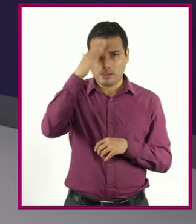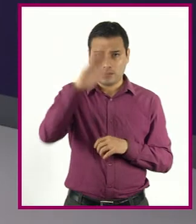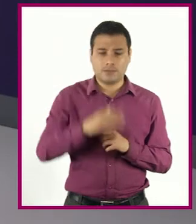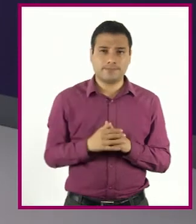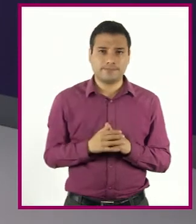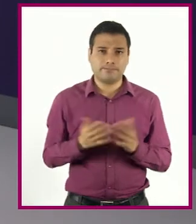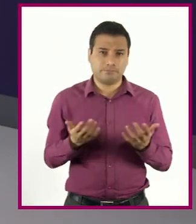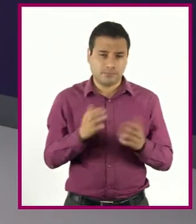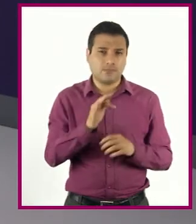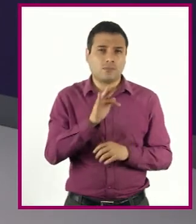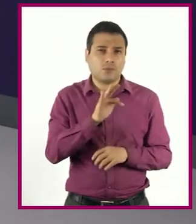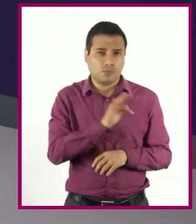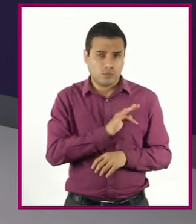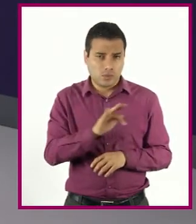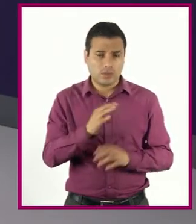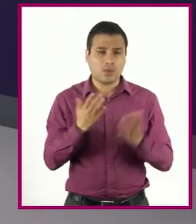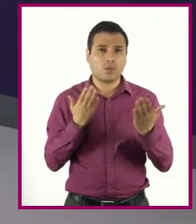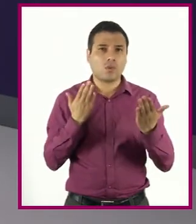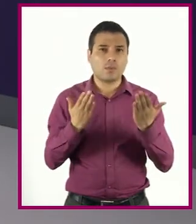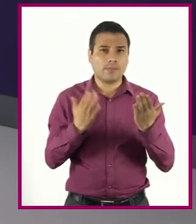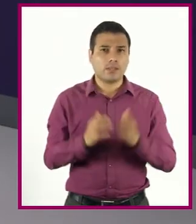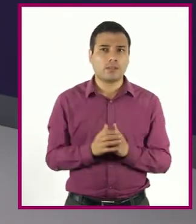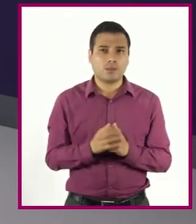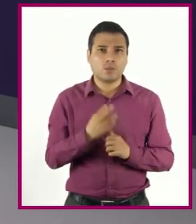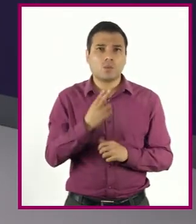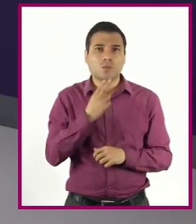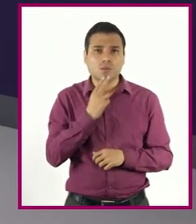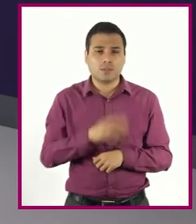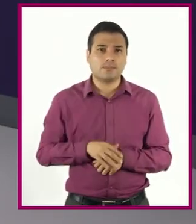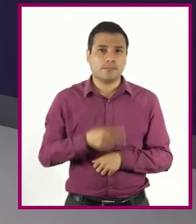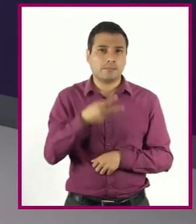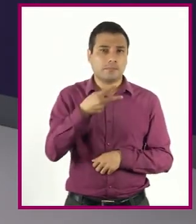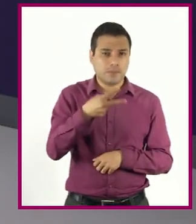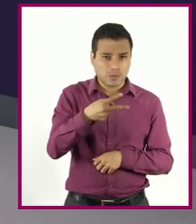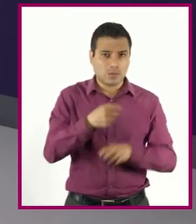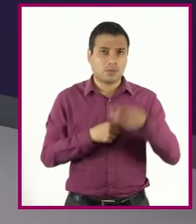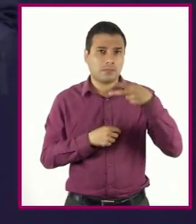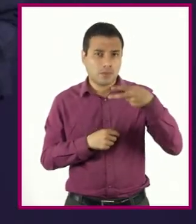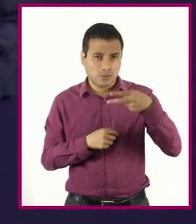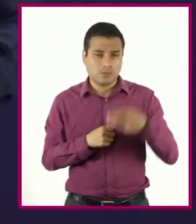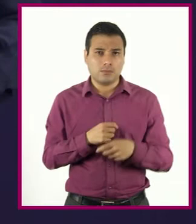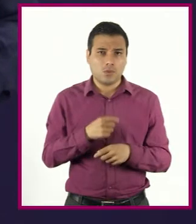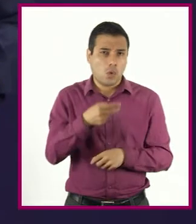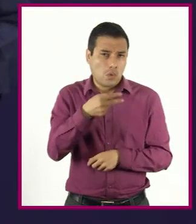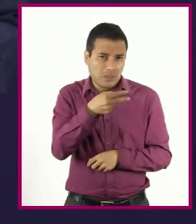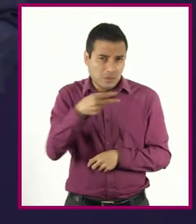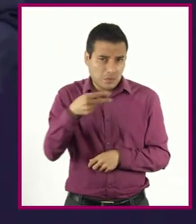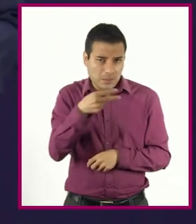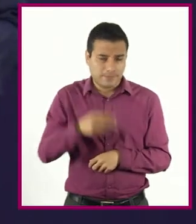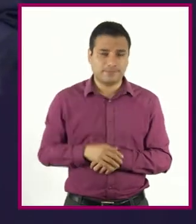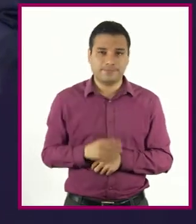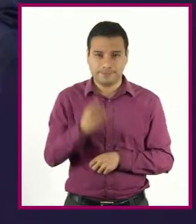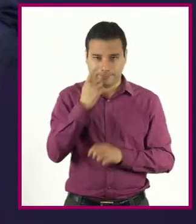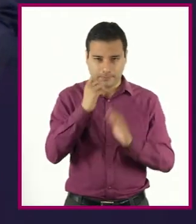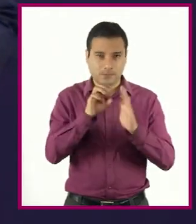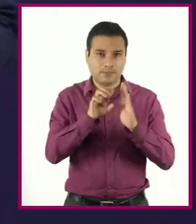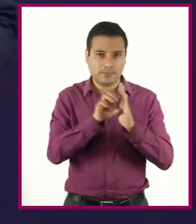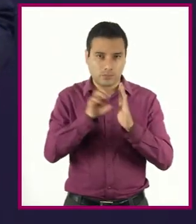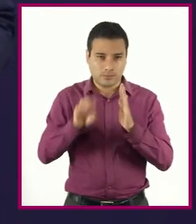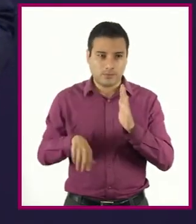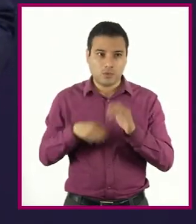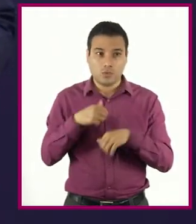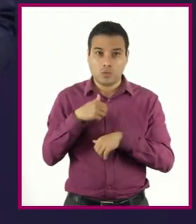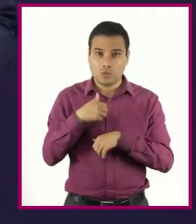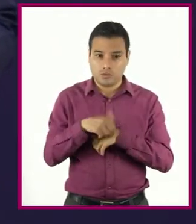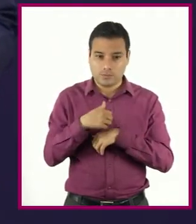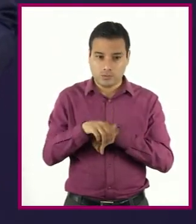pueden comparar usando mayor que, menor que o igual. La expresión 3x